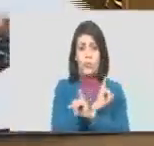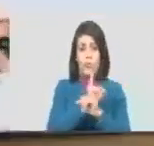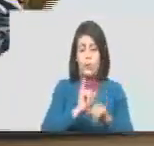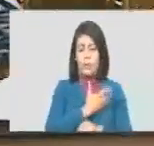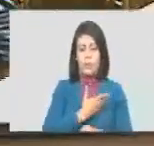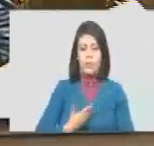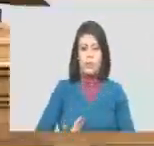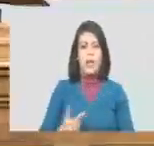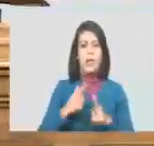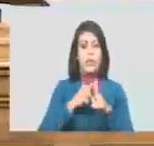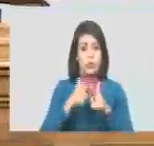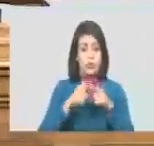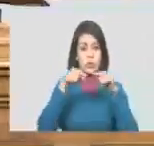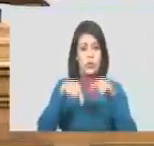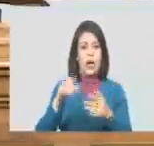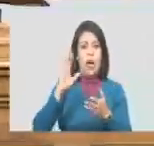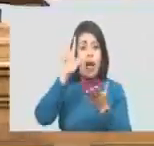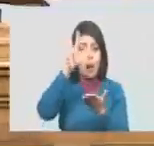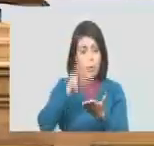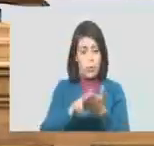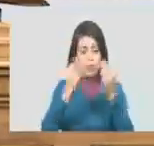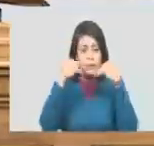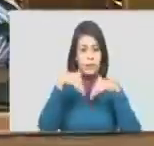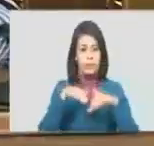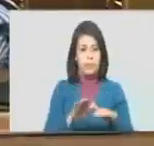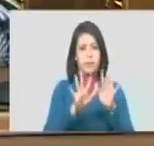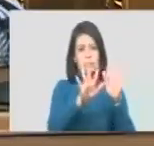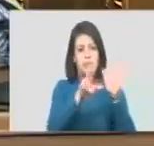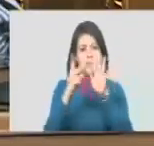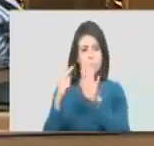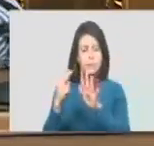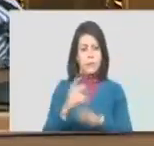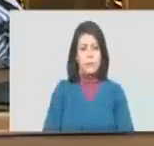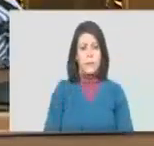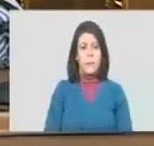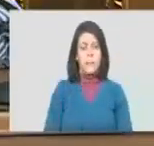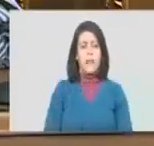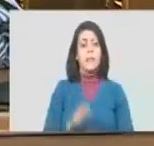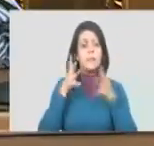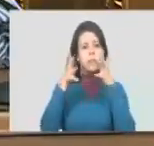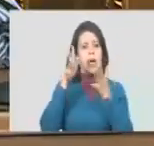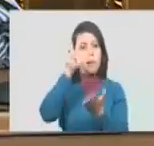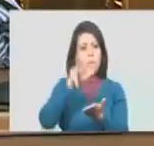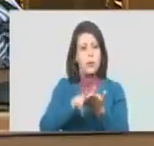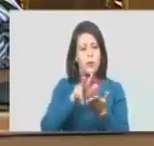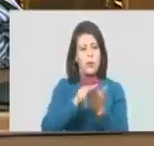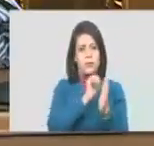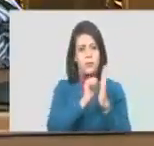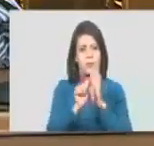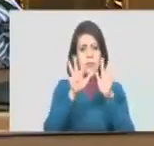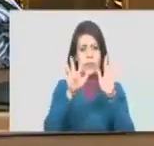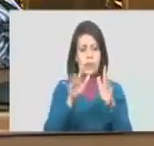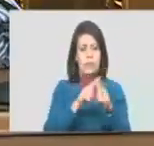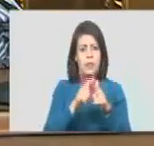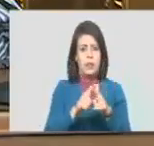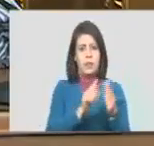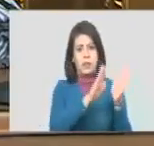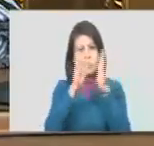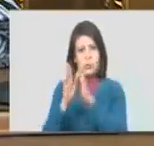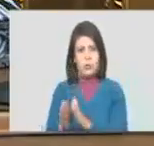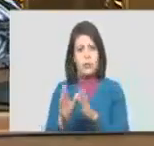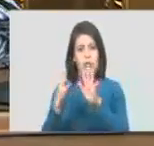señor presidente. En consideración, queda aprobado. Siguiente. 27º. Se sugiere aprobar que el artículo 10 pase a ser